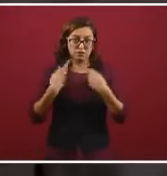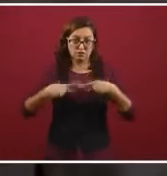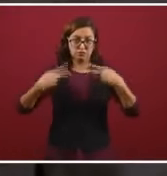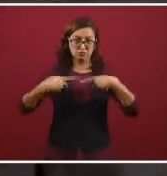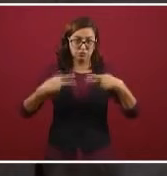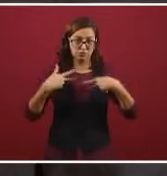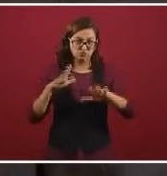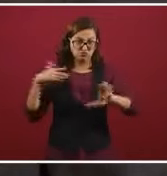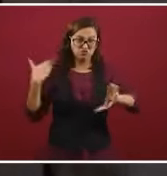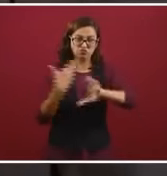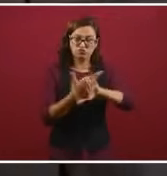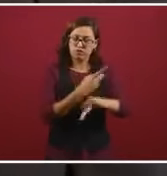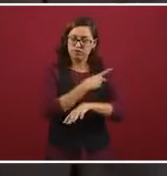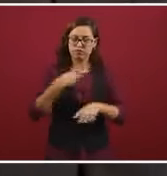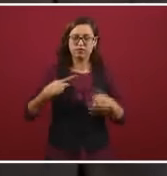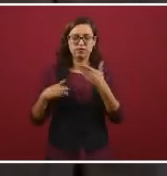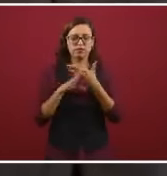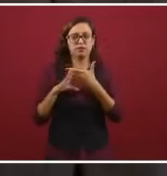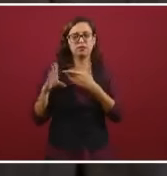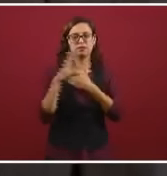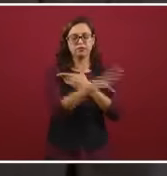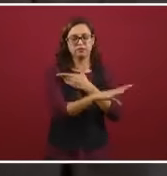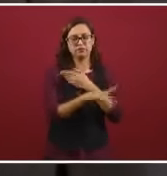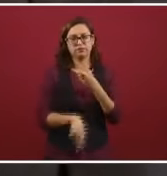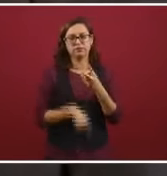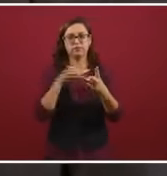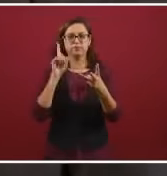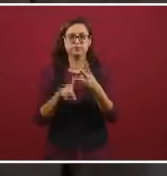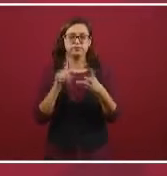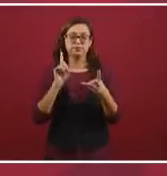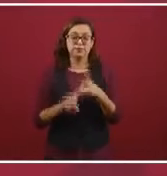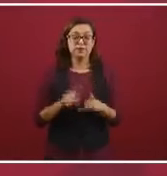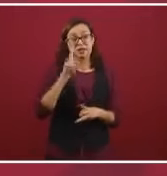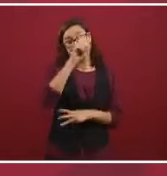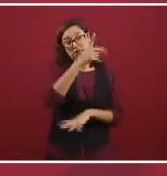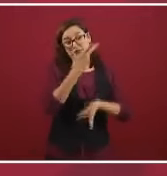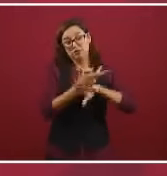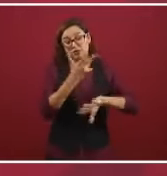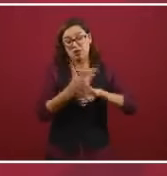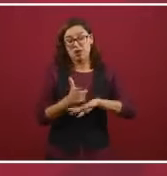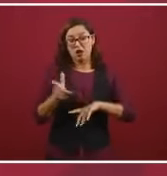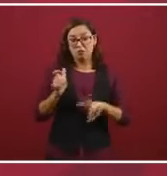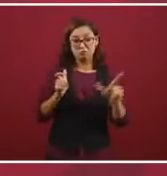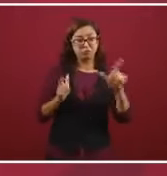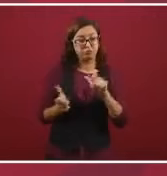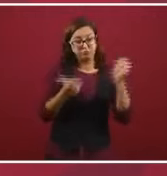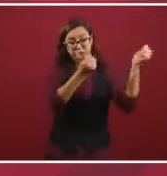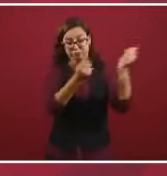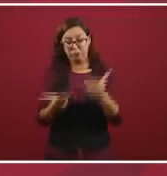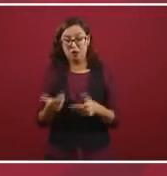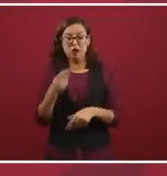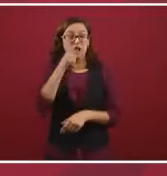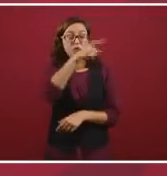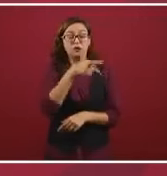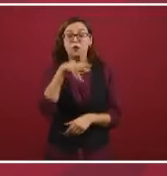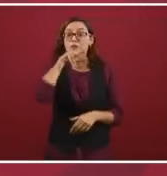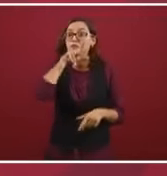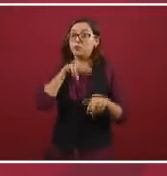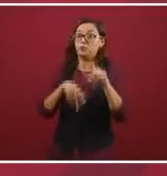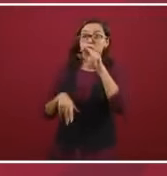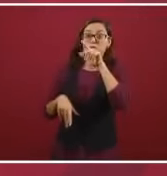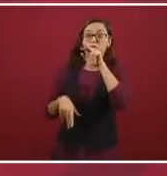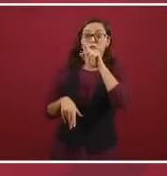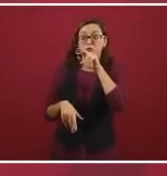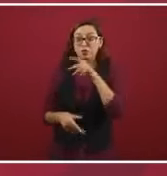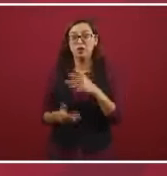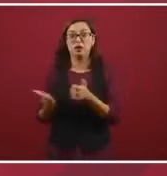Tercero, controlar el tráfico de armas hacia México. Así como a ellos les preocupa el tráfico de